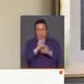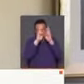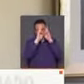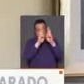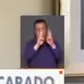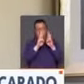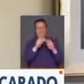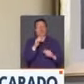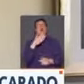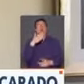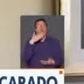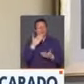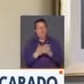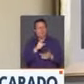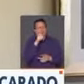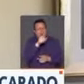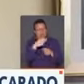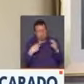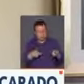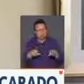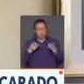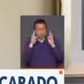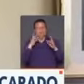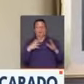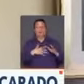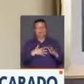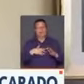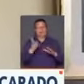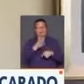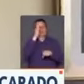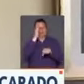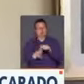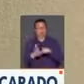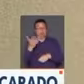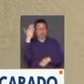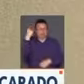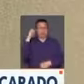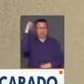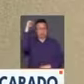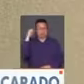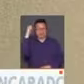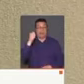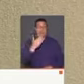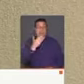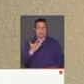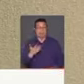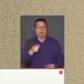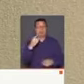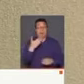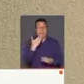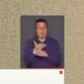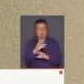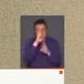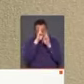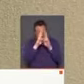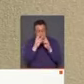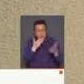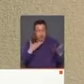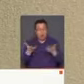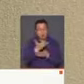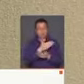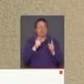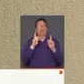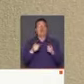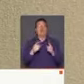cuando ellos estuvieron dispuestos a intentar destituir al presidente Piñera. Quienes piden respeto y convivencia tienen que dar el